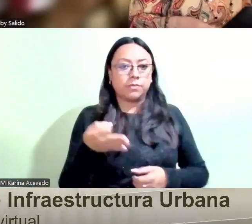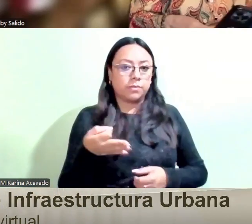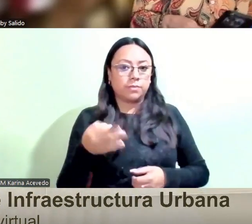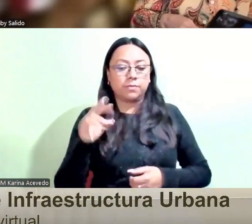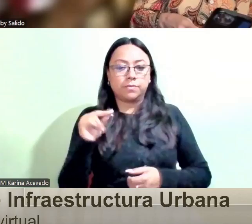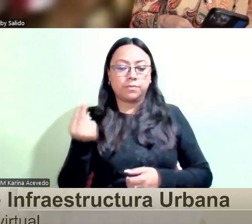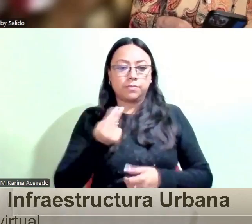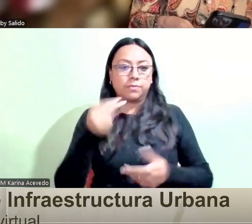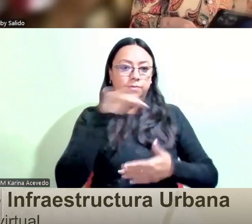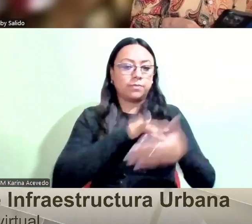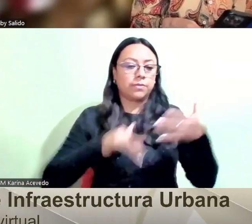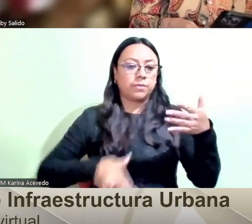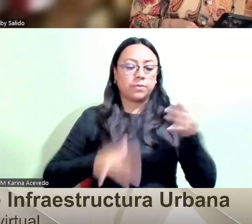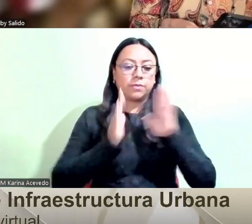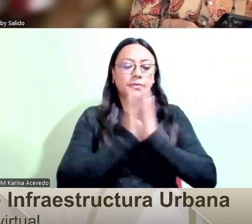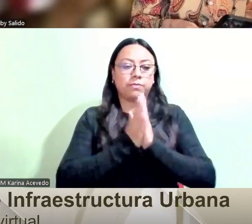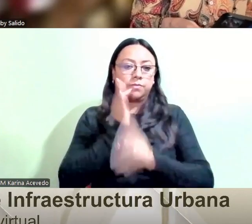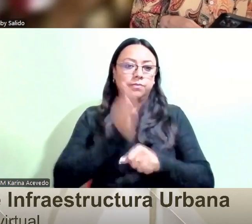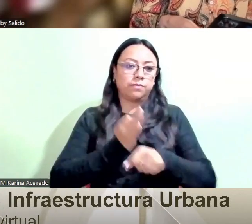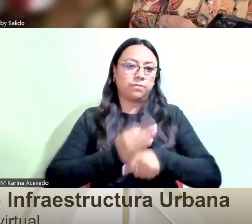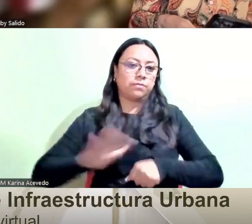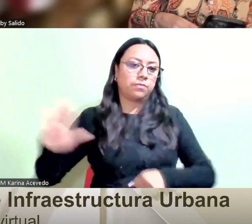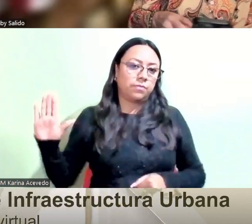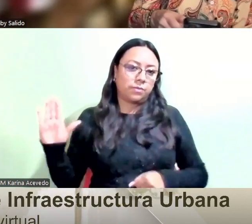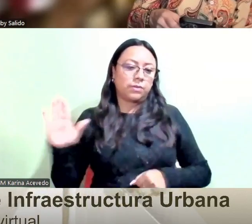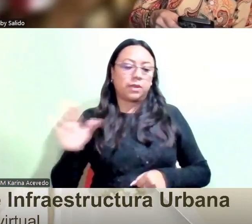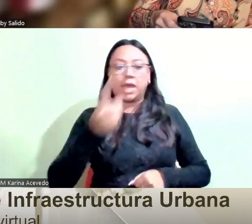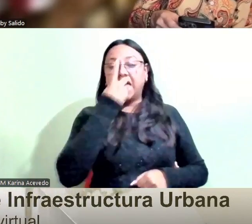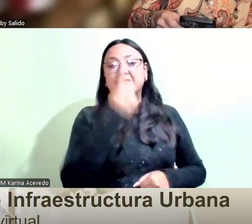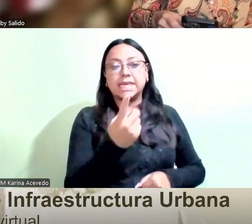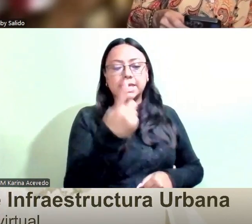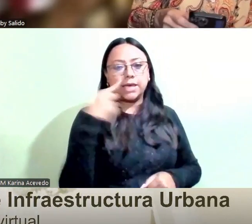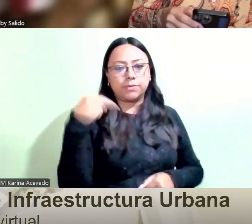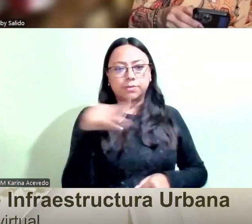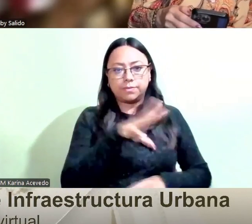la lectura, sírvase a manifestarlo mencionando su nombre.